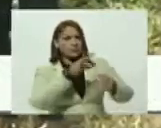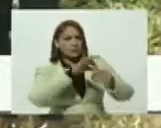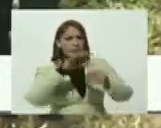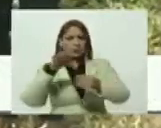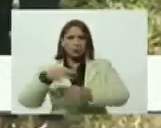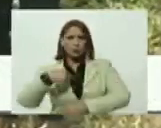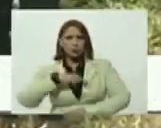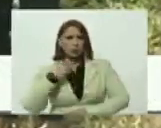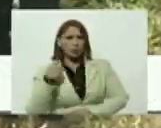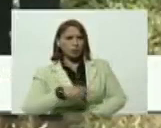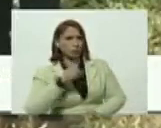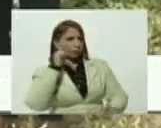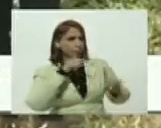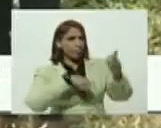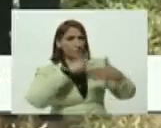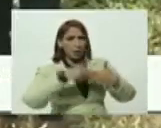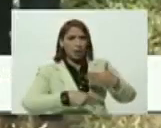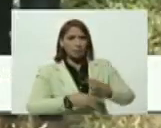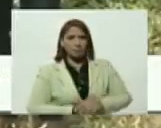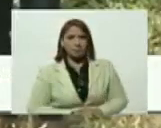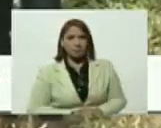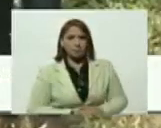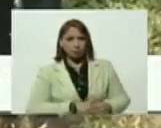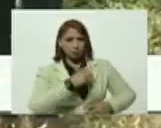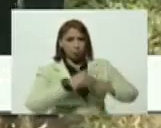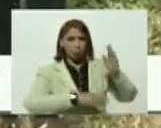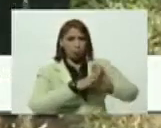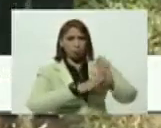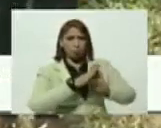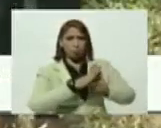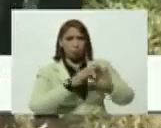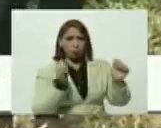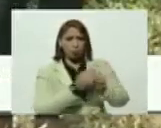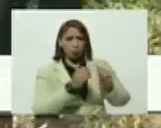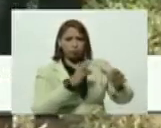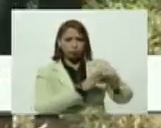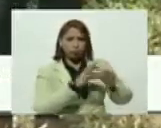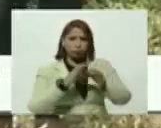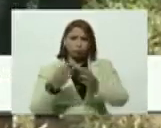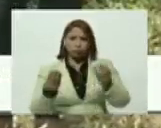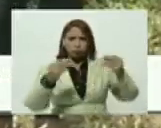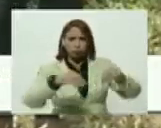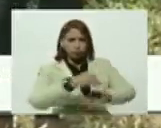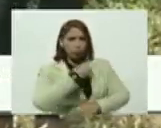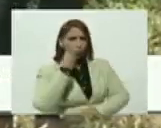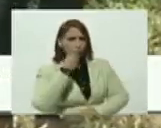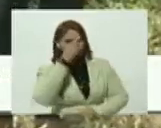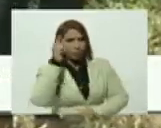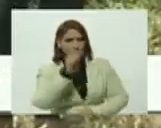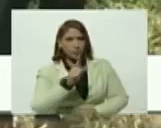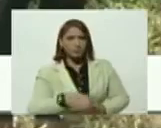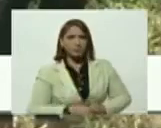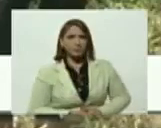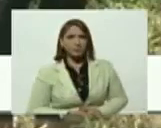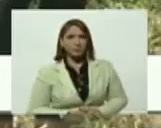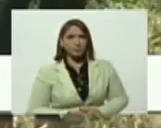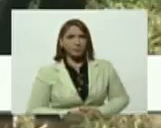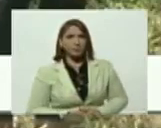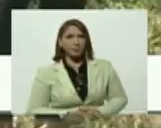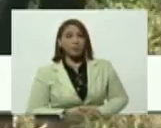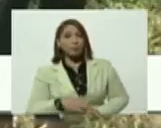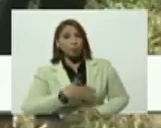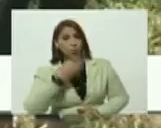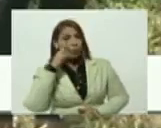hemos tenido en el marco del Plan Excepcional de Producción, con articulación de la Juventud del Partido Socialista Unido de Venezuela.